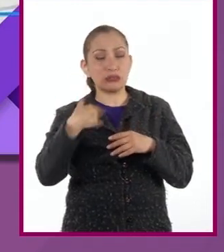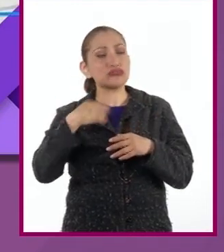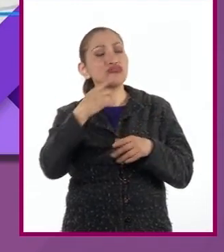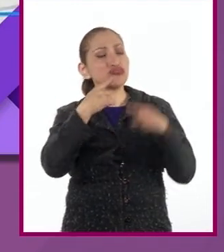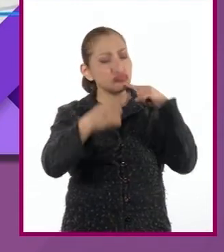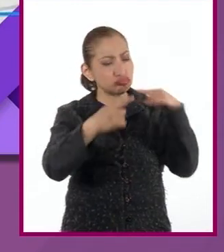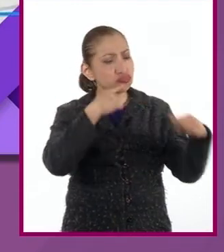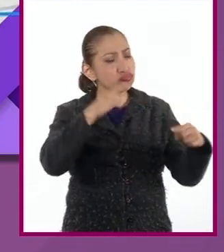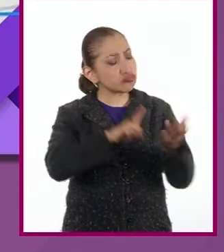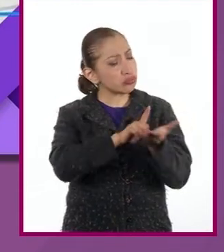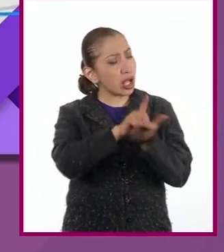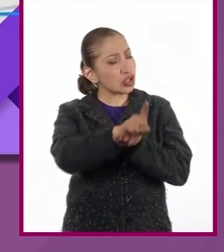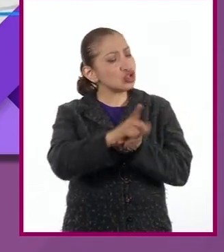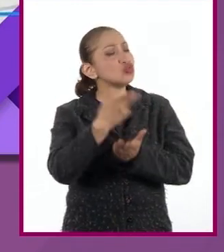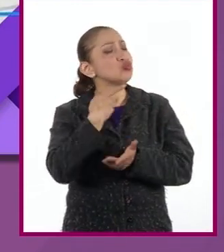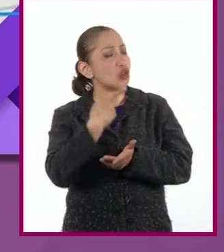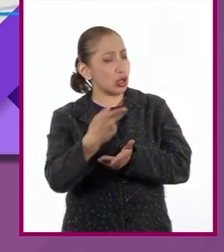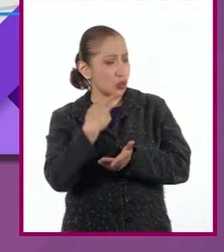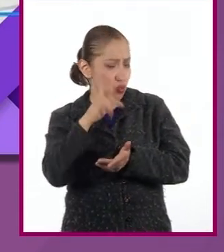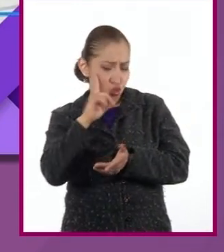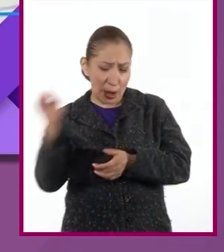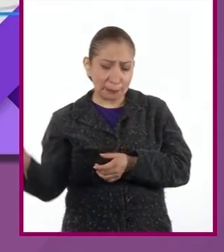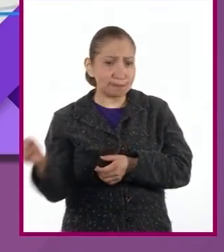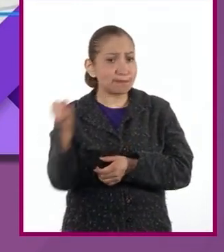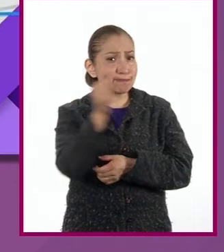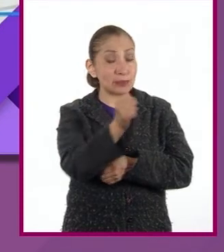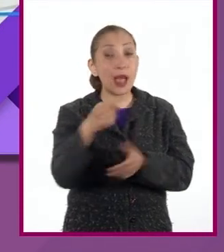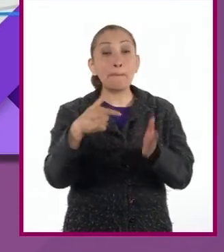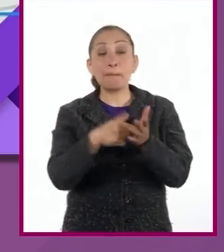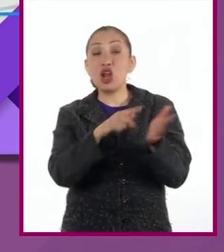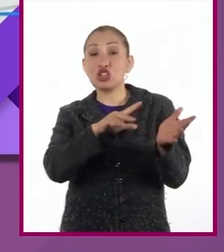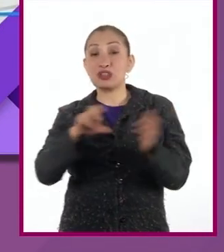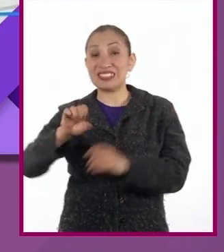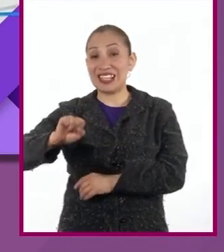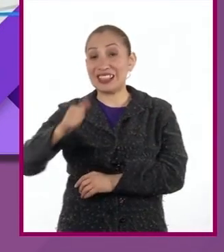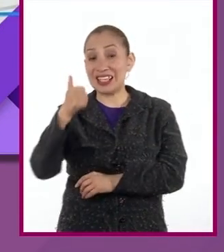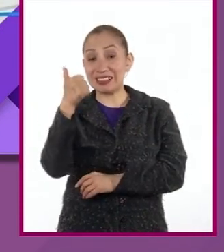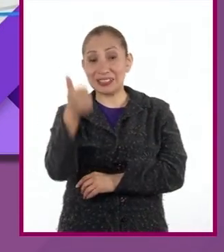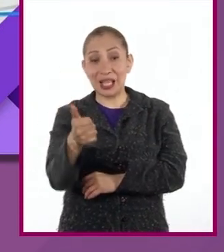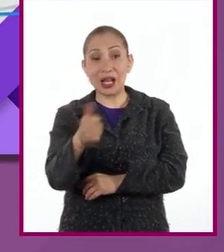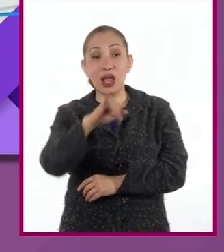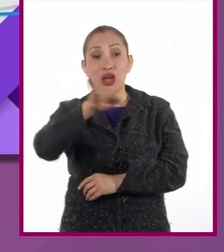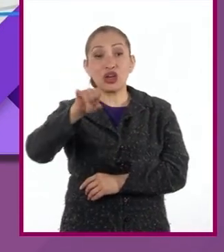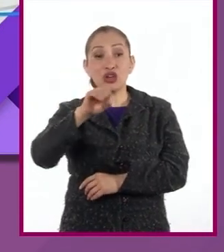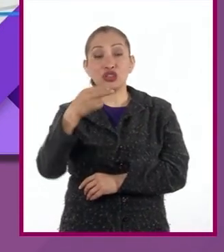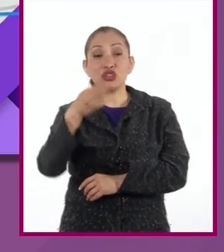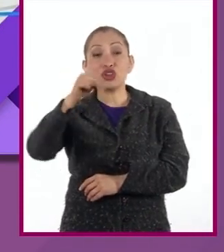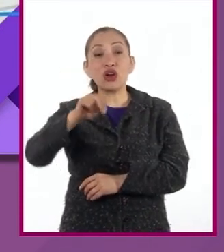plenos derechos políticos para la mujer. En 1866, John